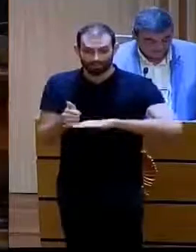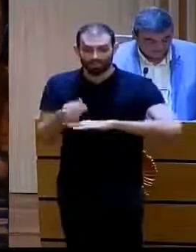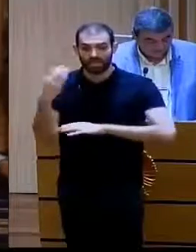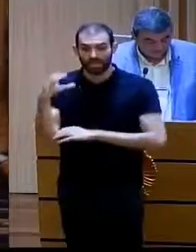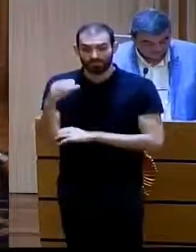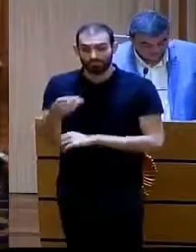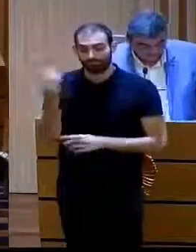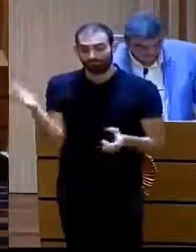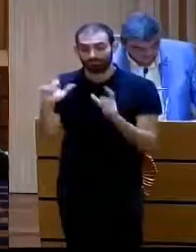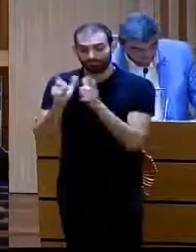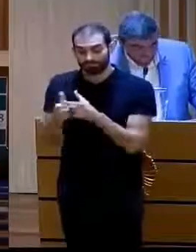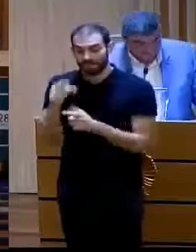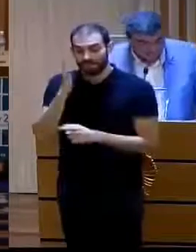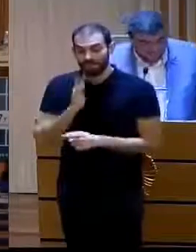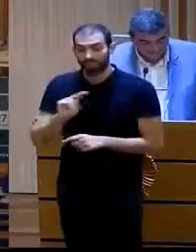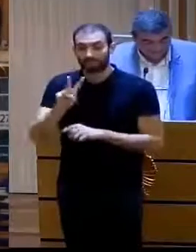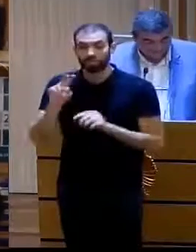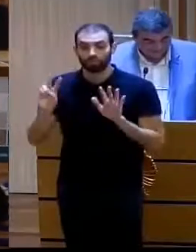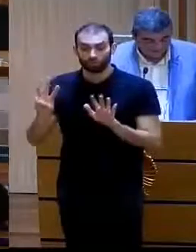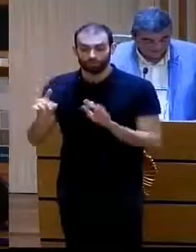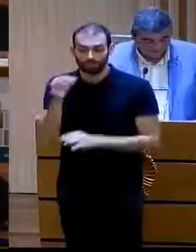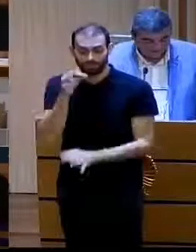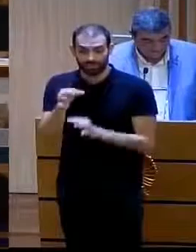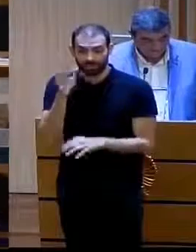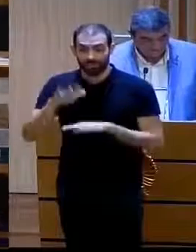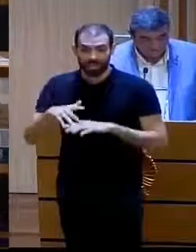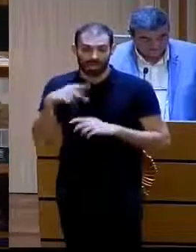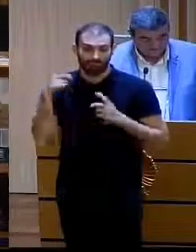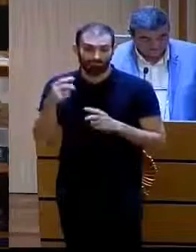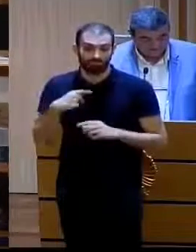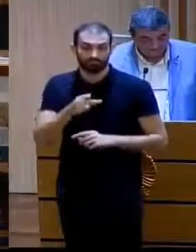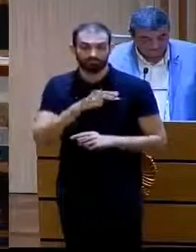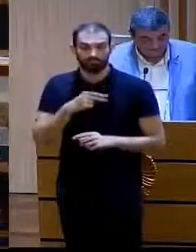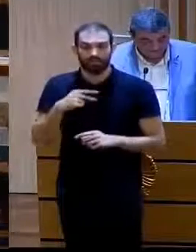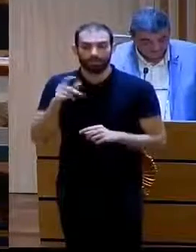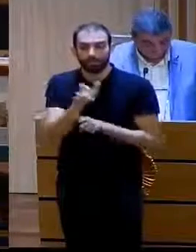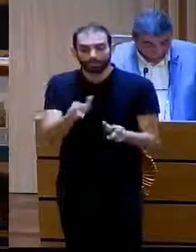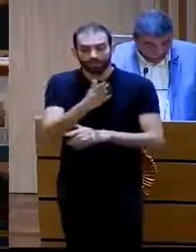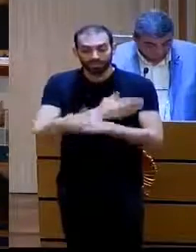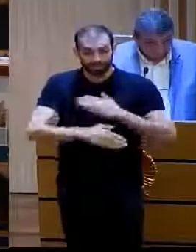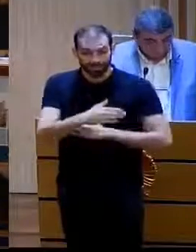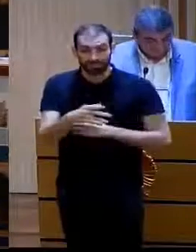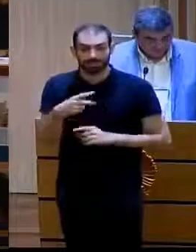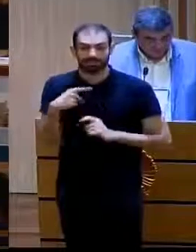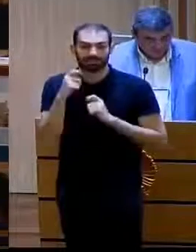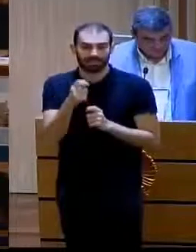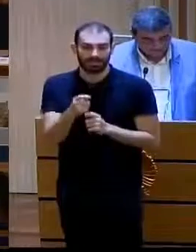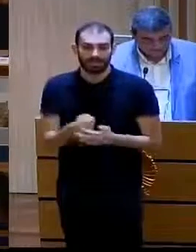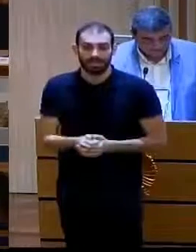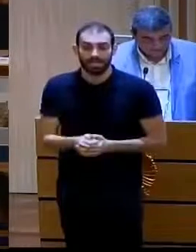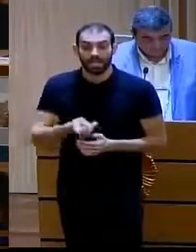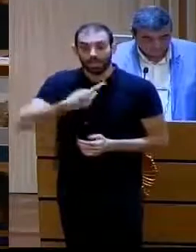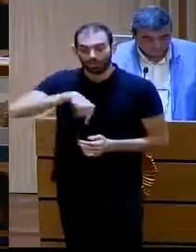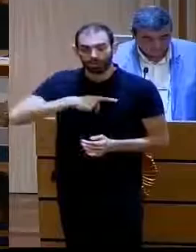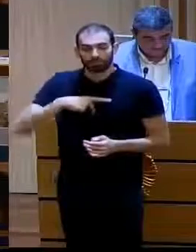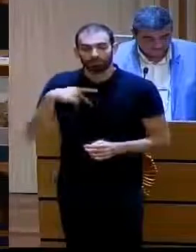estos galardones que concede el Comité Español de Representantes de Personas con Discapacidad, con los que se busca reconocer las iniciativas o